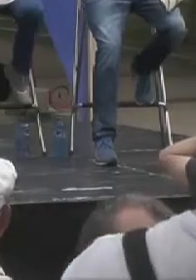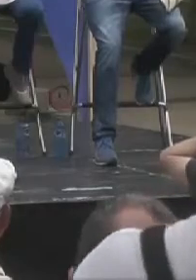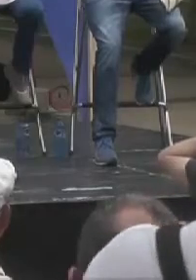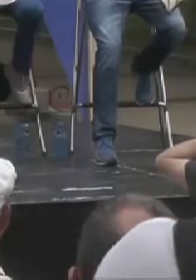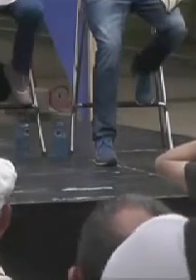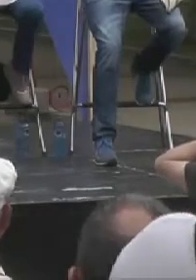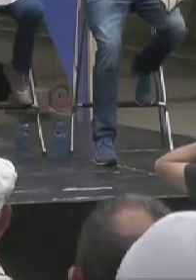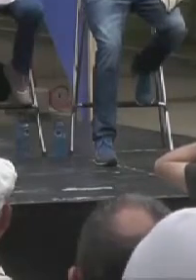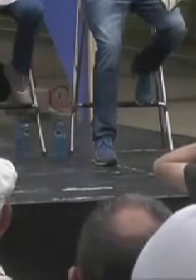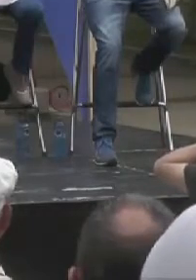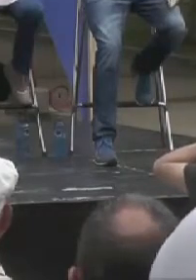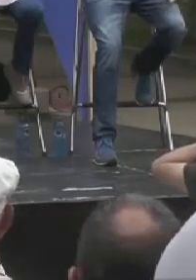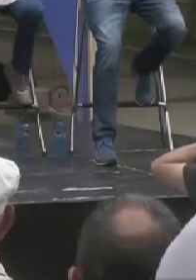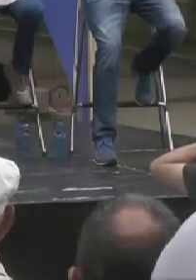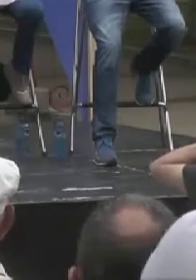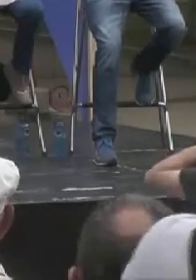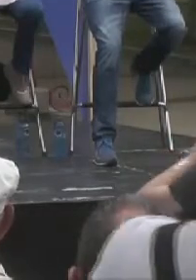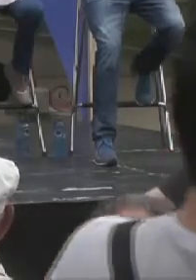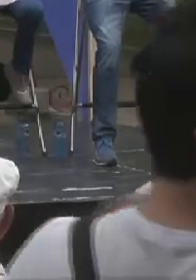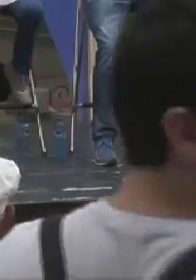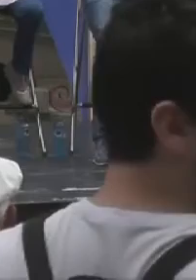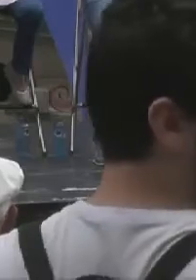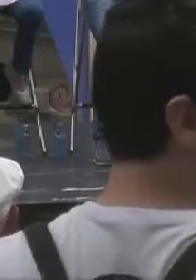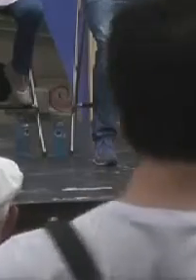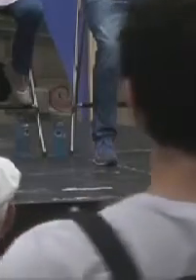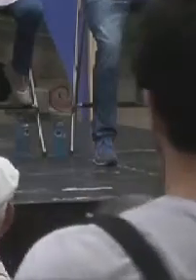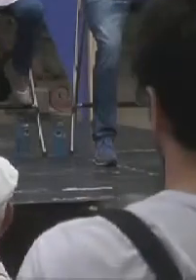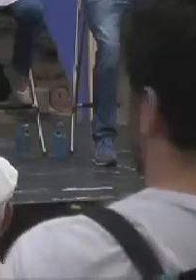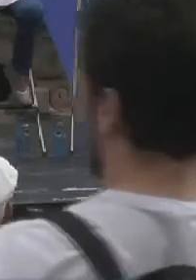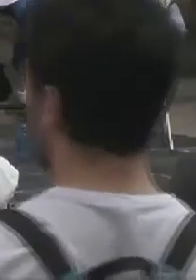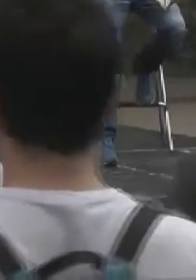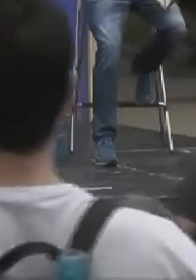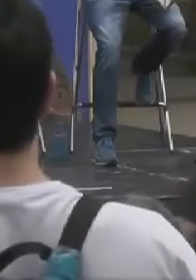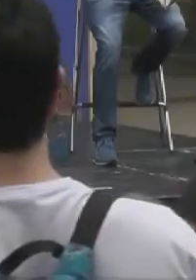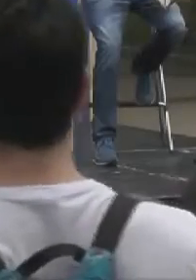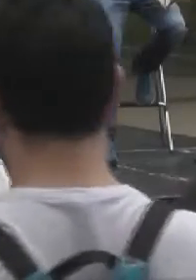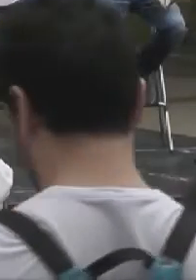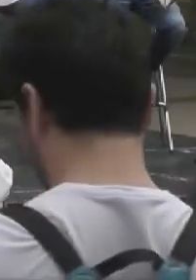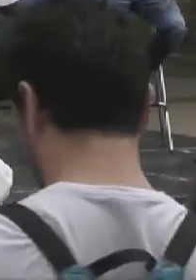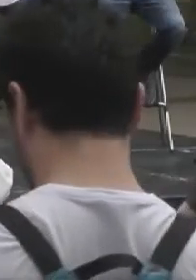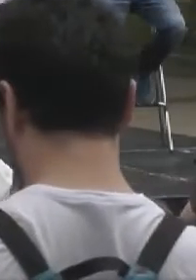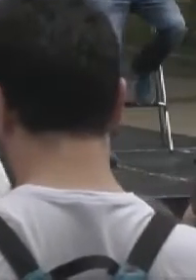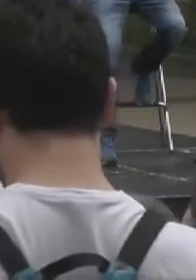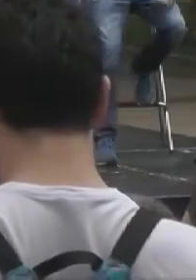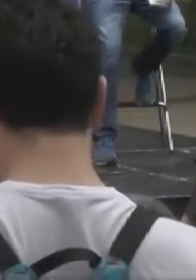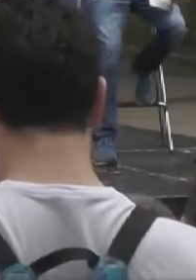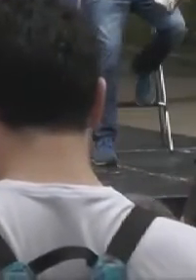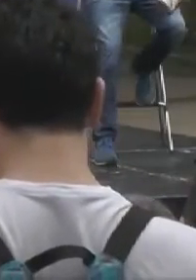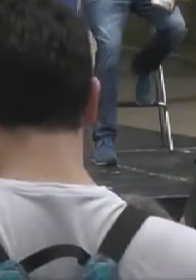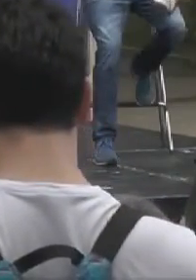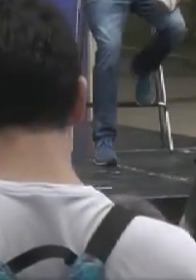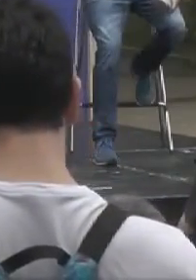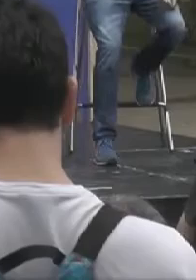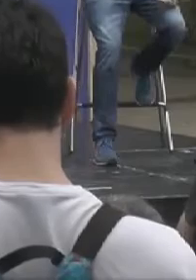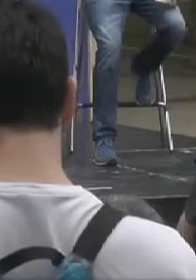E, digamos, rematar un ciclo electoral que comezou no mes de maio, aquí neste Concello